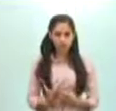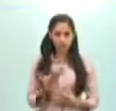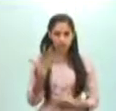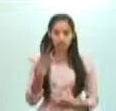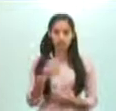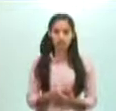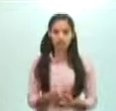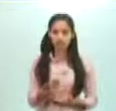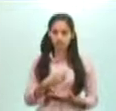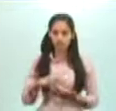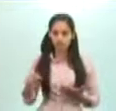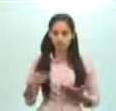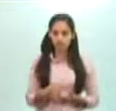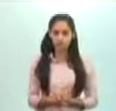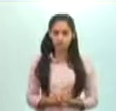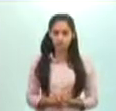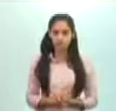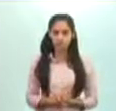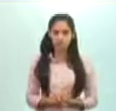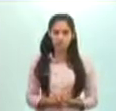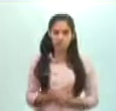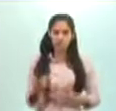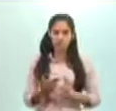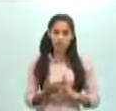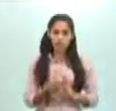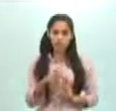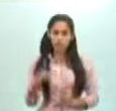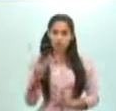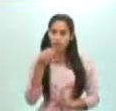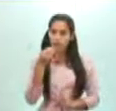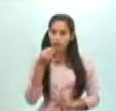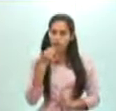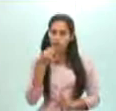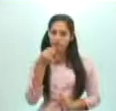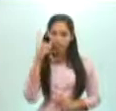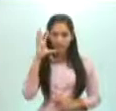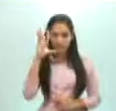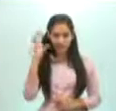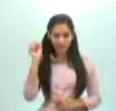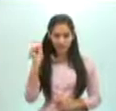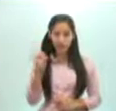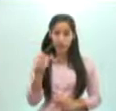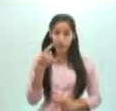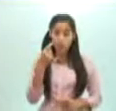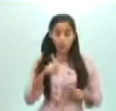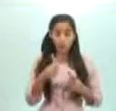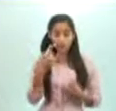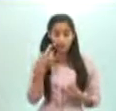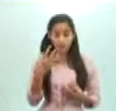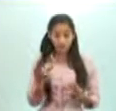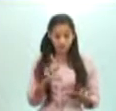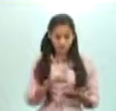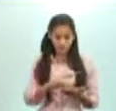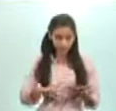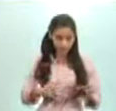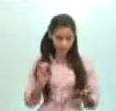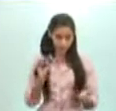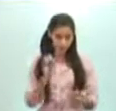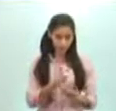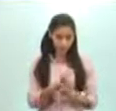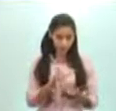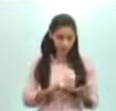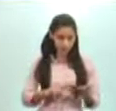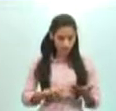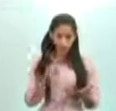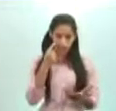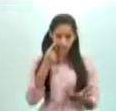revolucionaria. Y para que ustedes puedan incorporar, porque lo van a ver muchas veces en su libro de texto cuando comiencen a profundizar